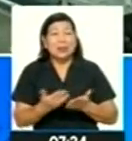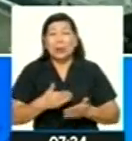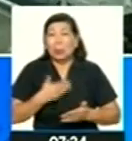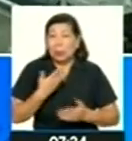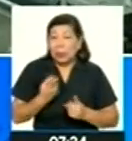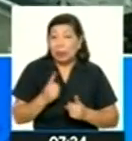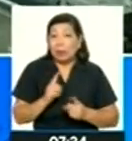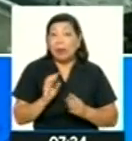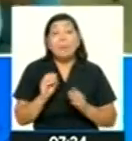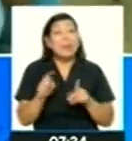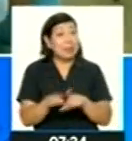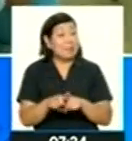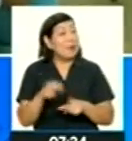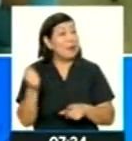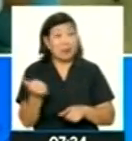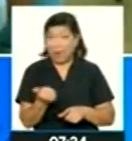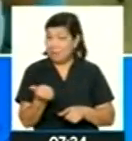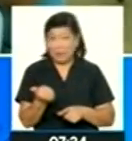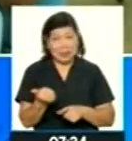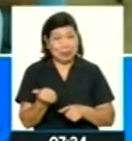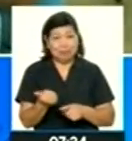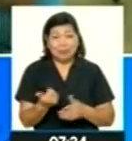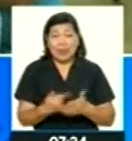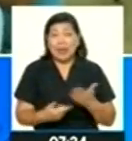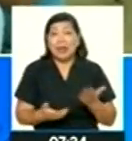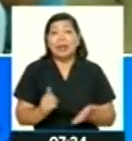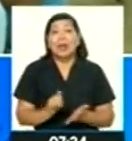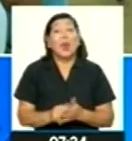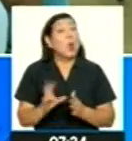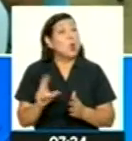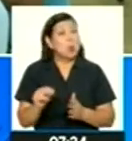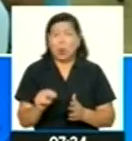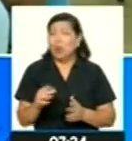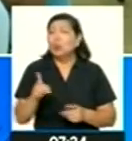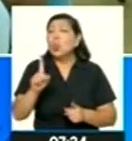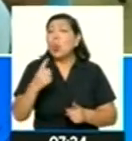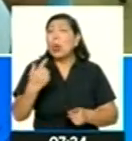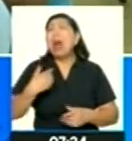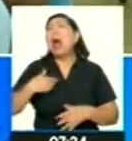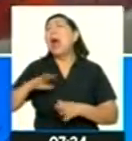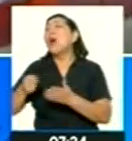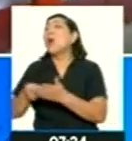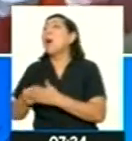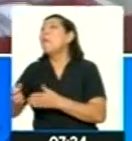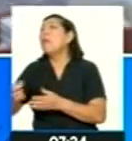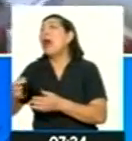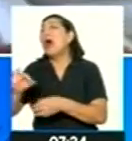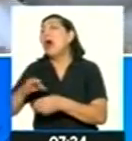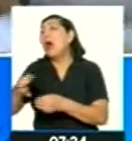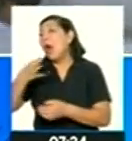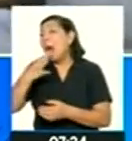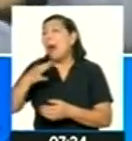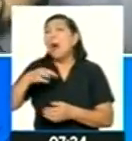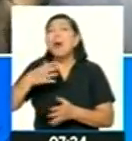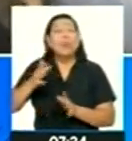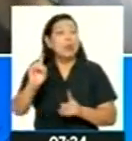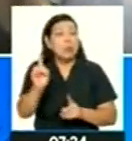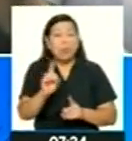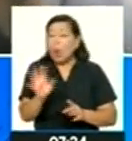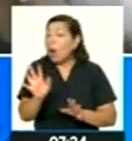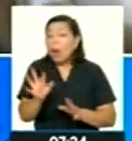un establecimiento de salud inmediato. Mientras tanto, no hay que automedicarse, solamente se puede tomar paracetamol, no